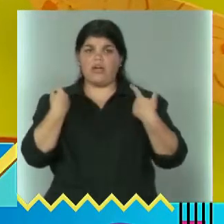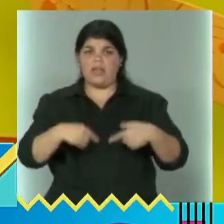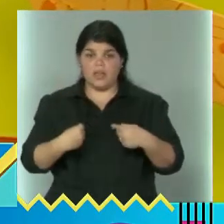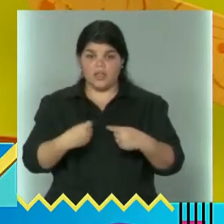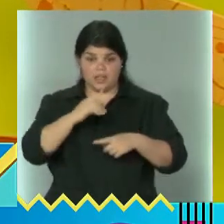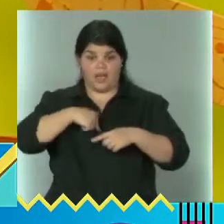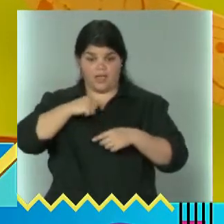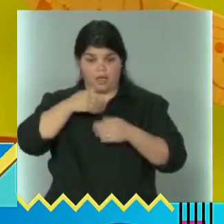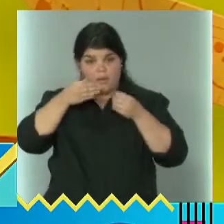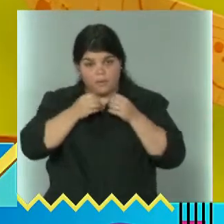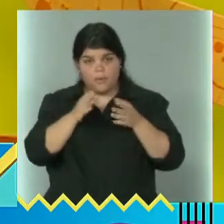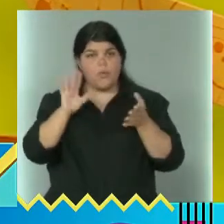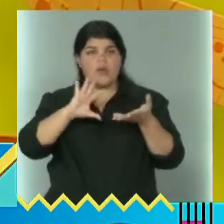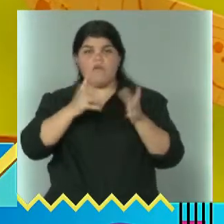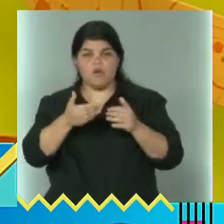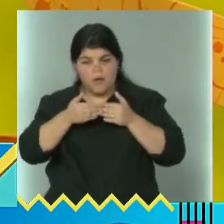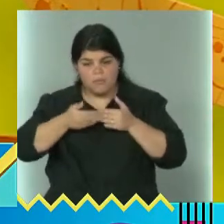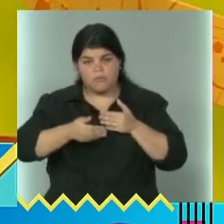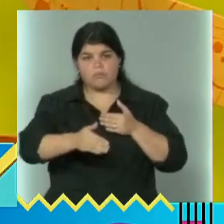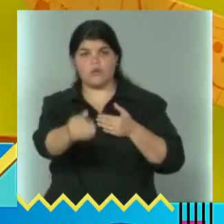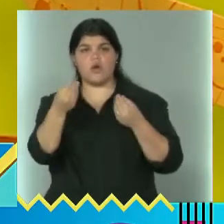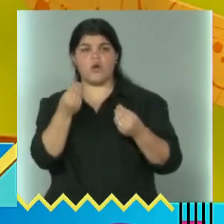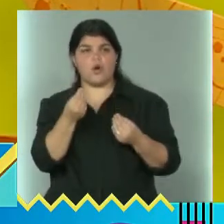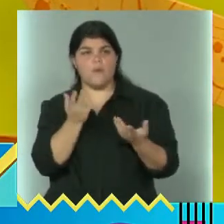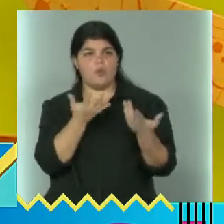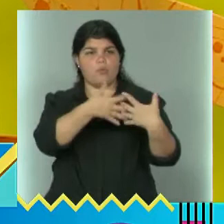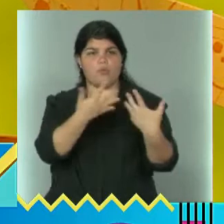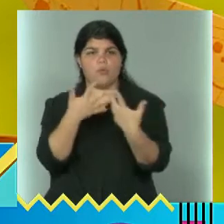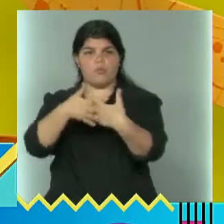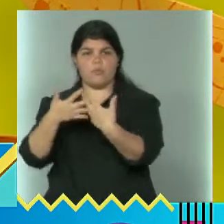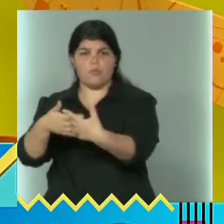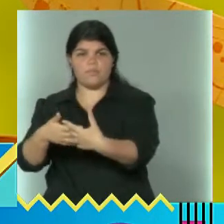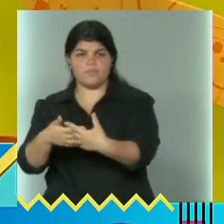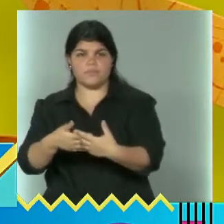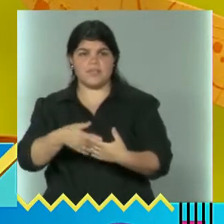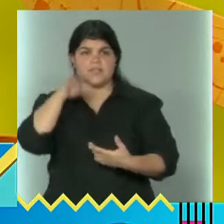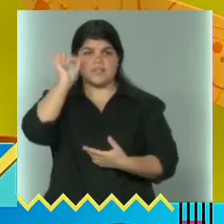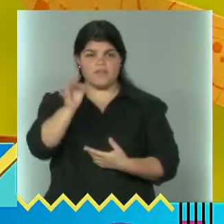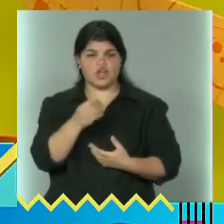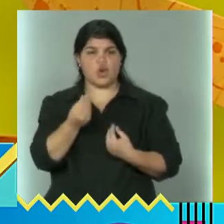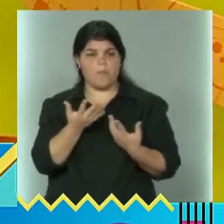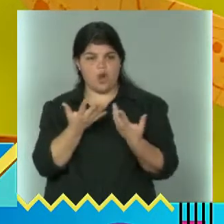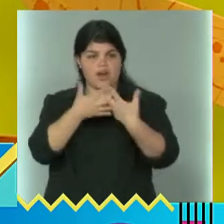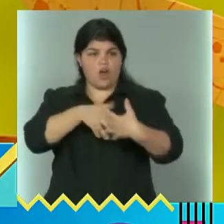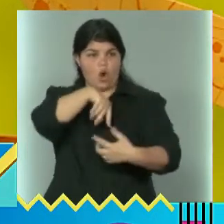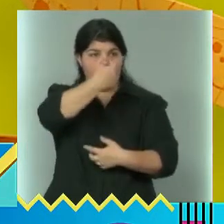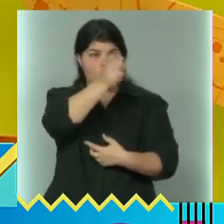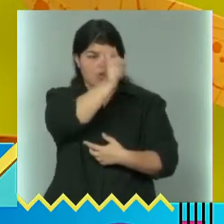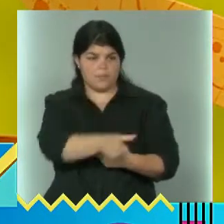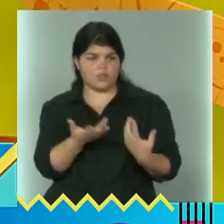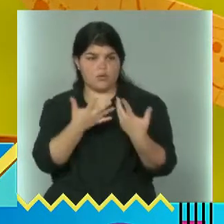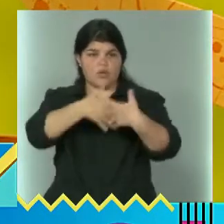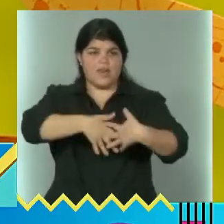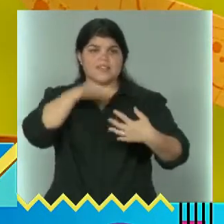me pasa, puedo comprender cómo me relaciono con el otro y comprendiendo cómo me relaciono con el otro, puedo entender qué resultados obtengo en la